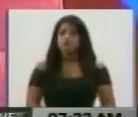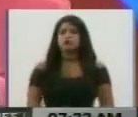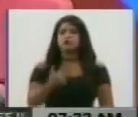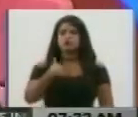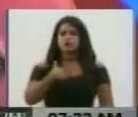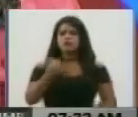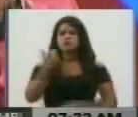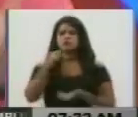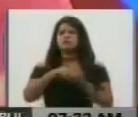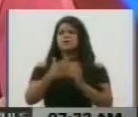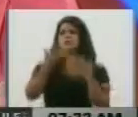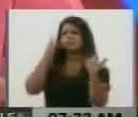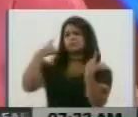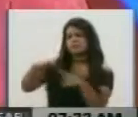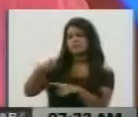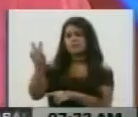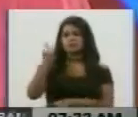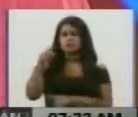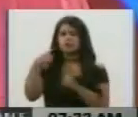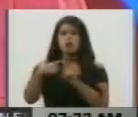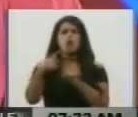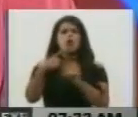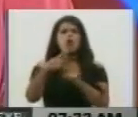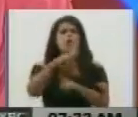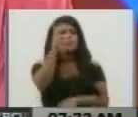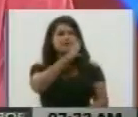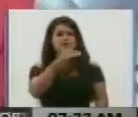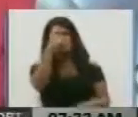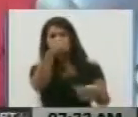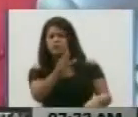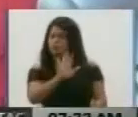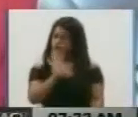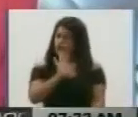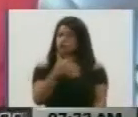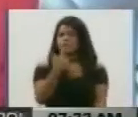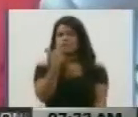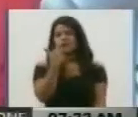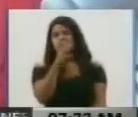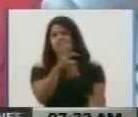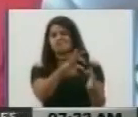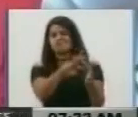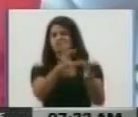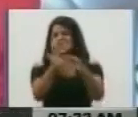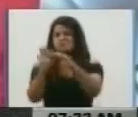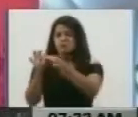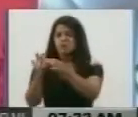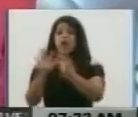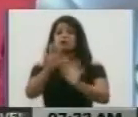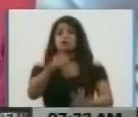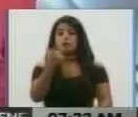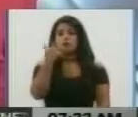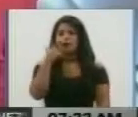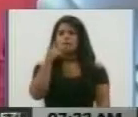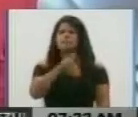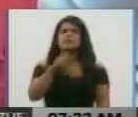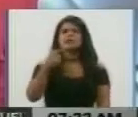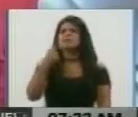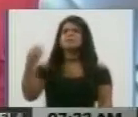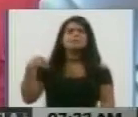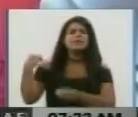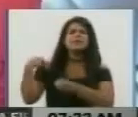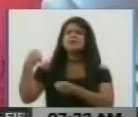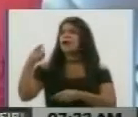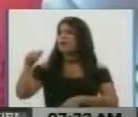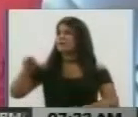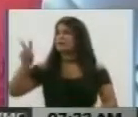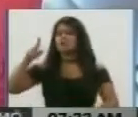sucede en nuestros países, lo que está pasando en el propio Brasil, que algunas personas me dicen, bueno, con tantos problemas que tenemos en Venezuela y